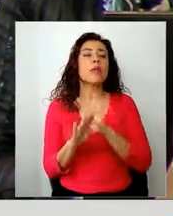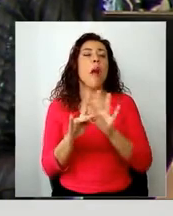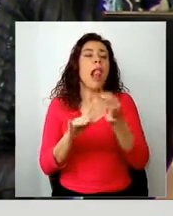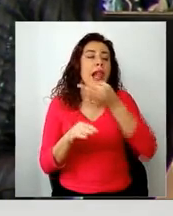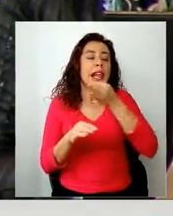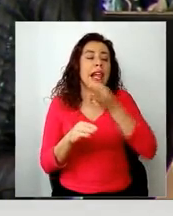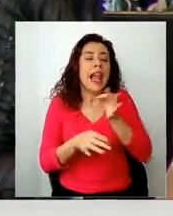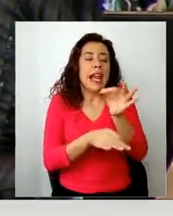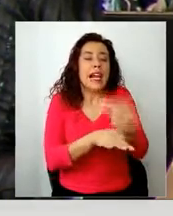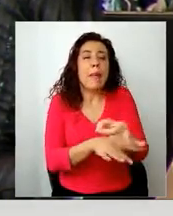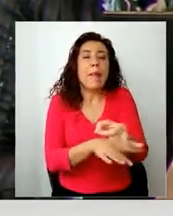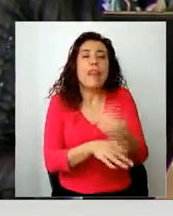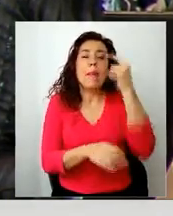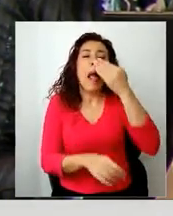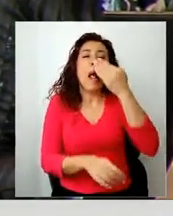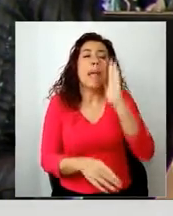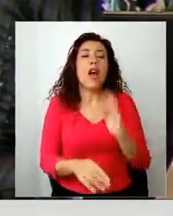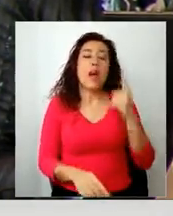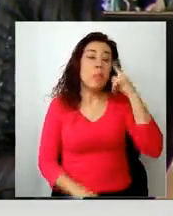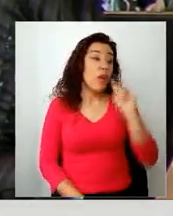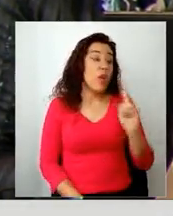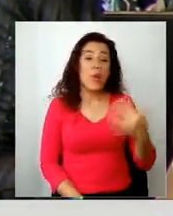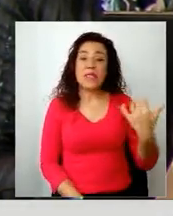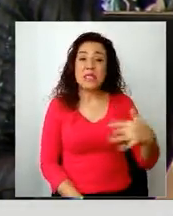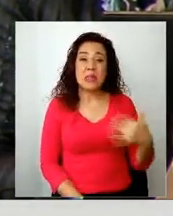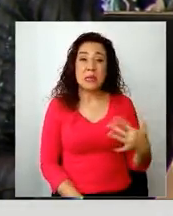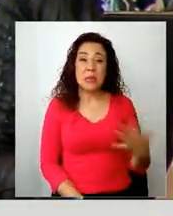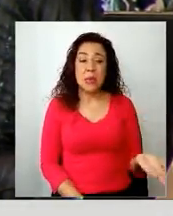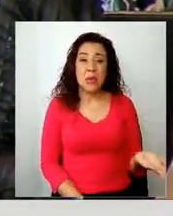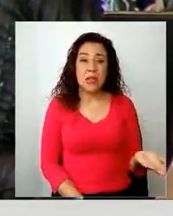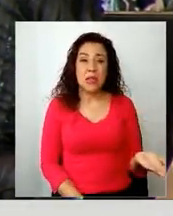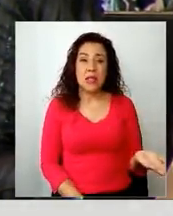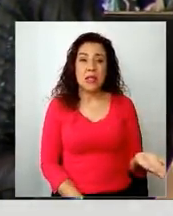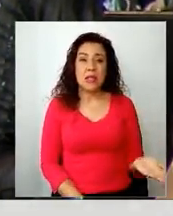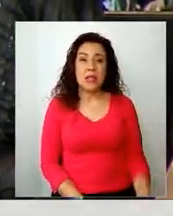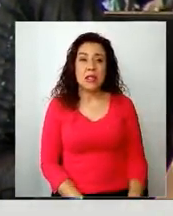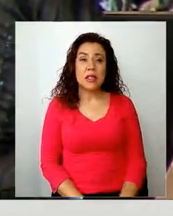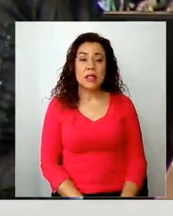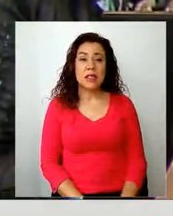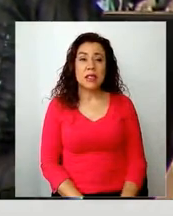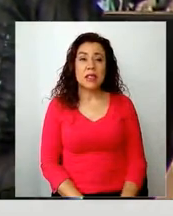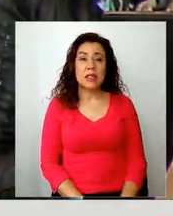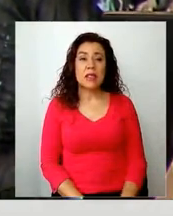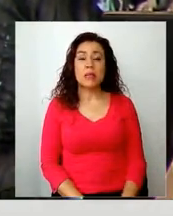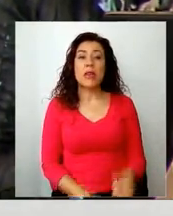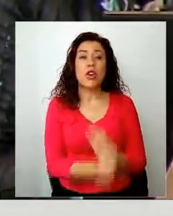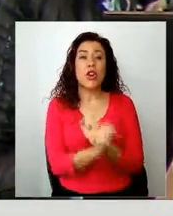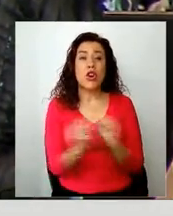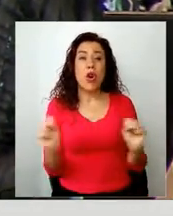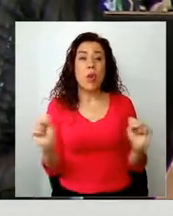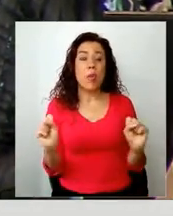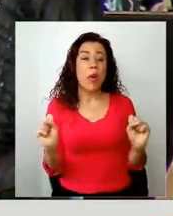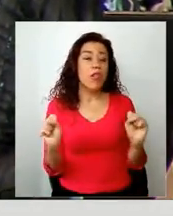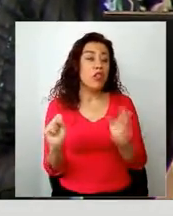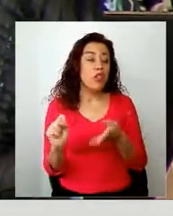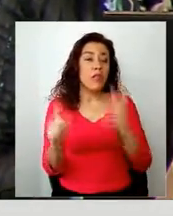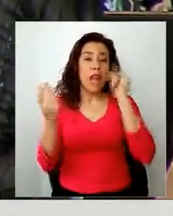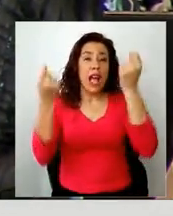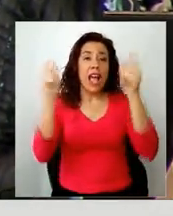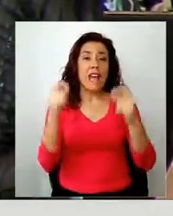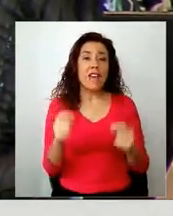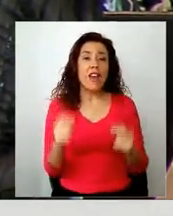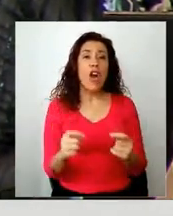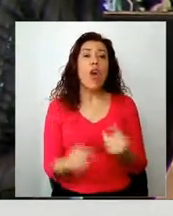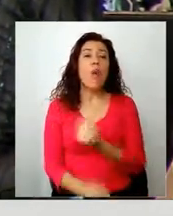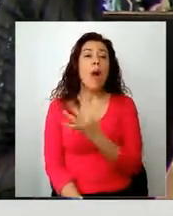no reviste mayor importancia ni relevancia si no es posible ni siquiera medir aún la cantidad de aguas grises que